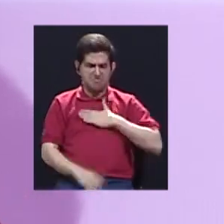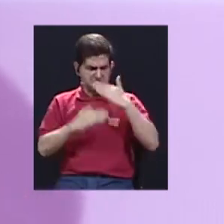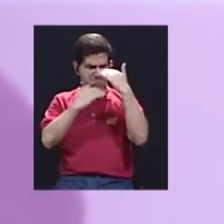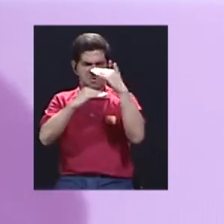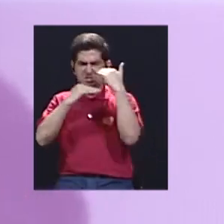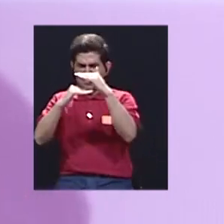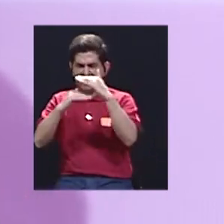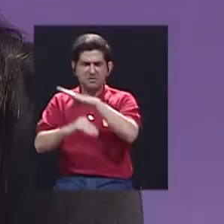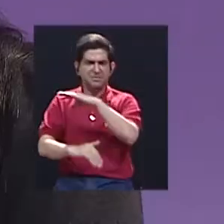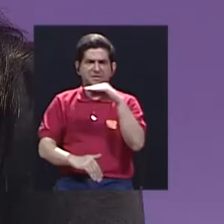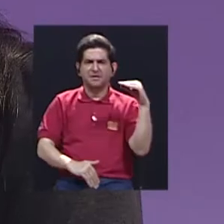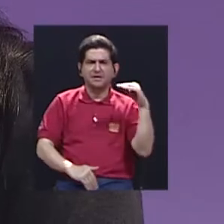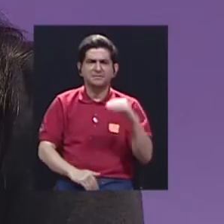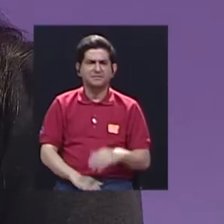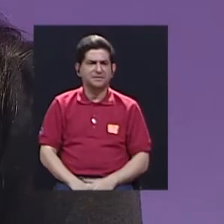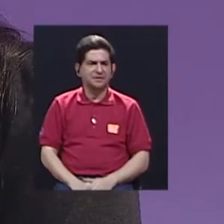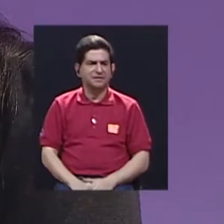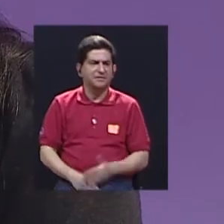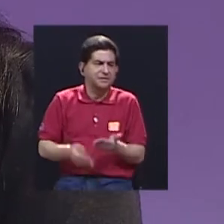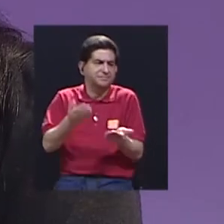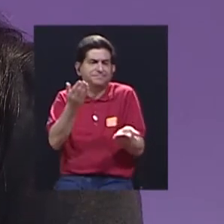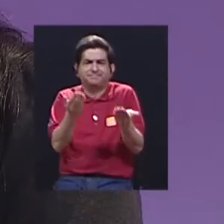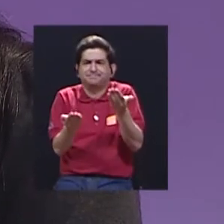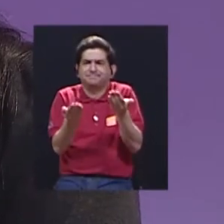límites, de mis propias